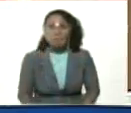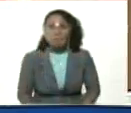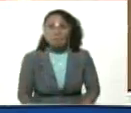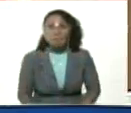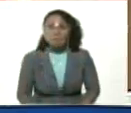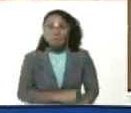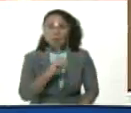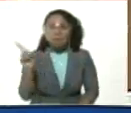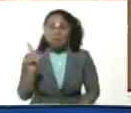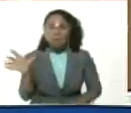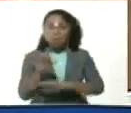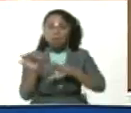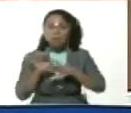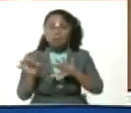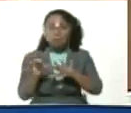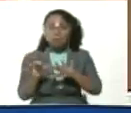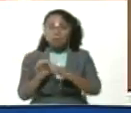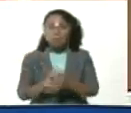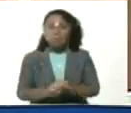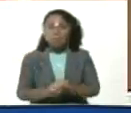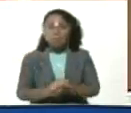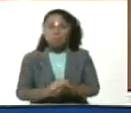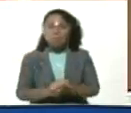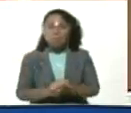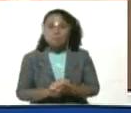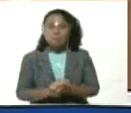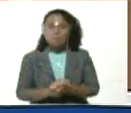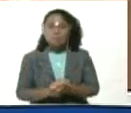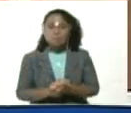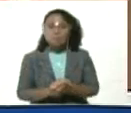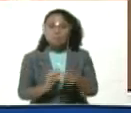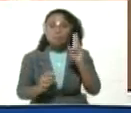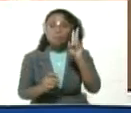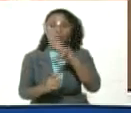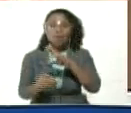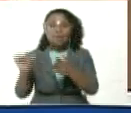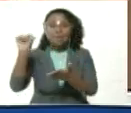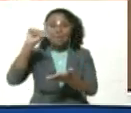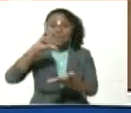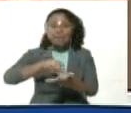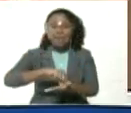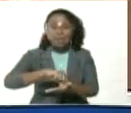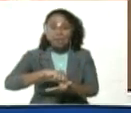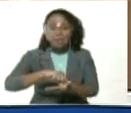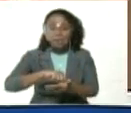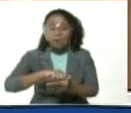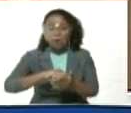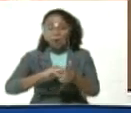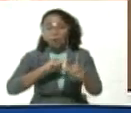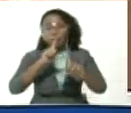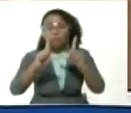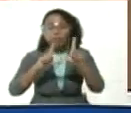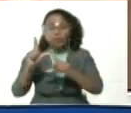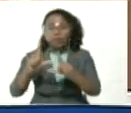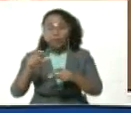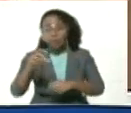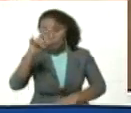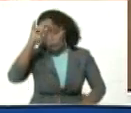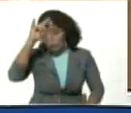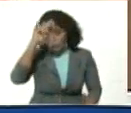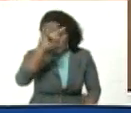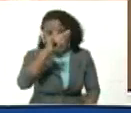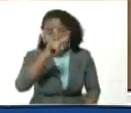Allá en el municipio Cedeño. Vamos a ver el Centro Genético de Ganadería